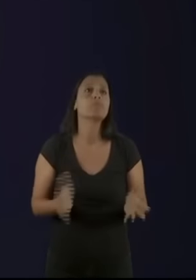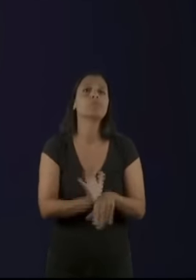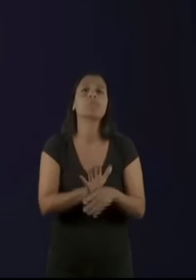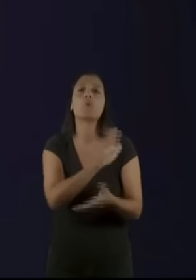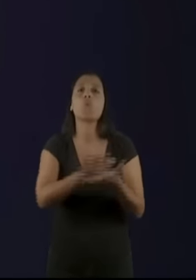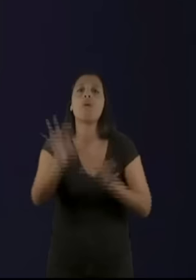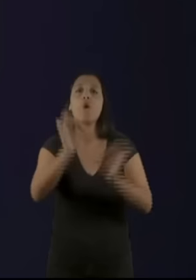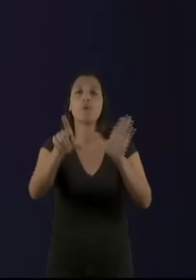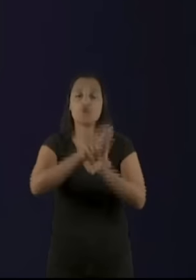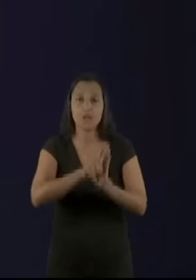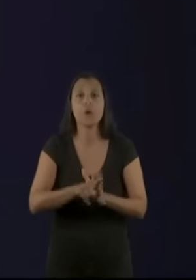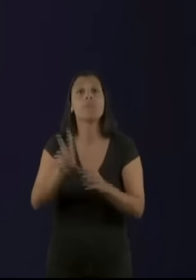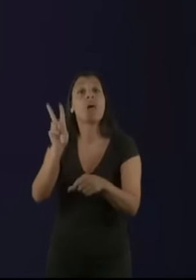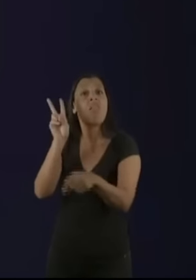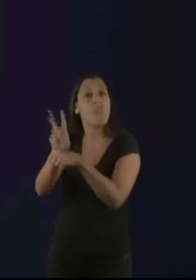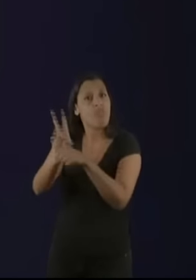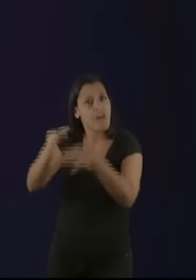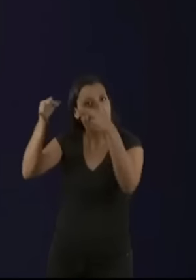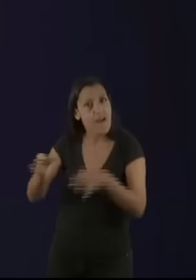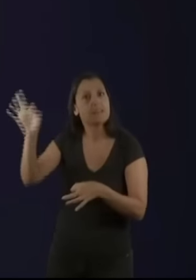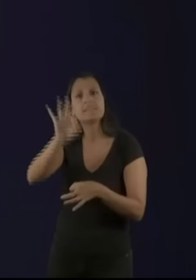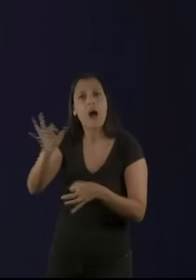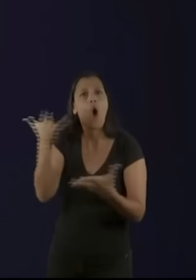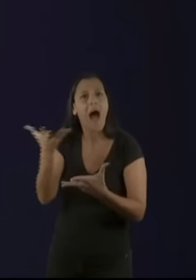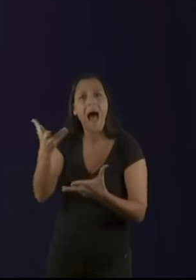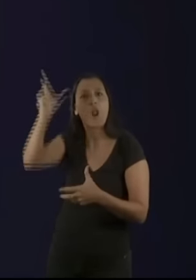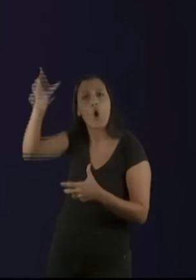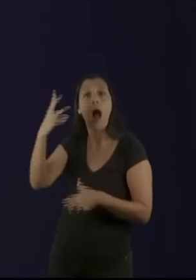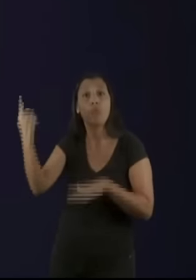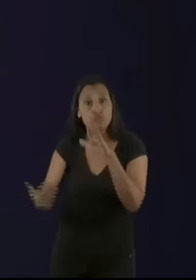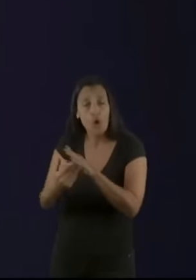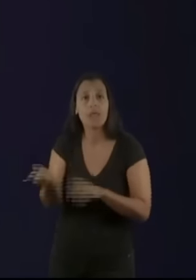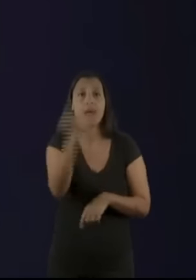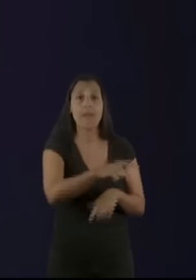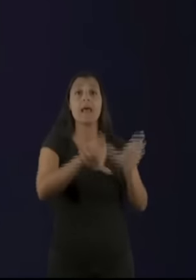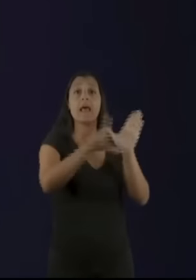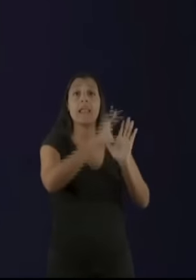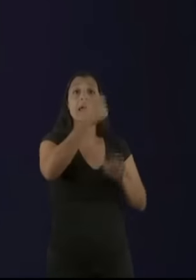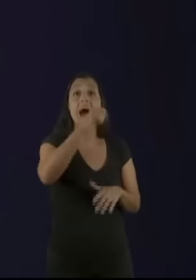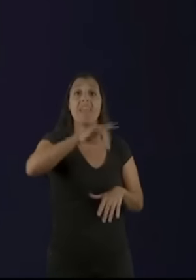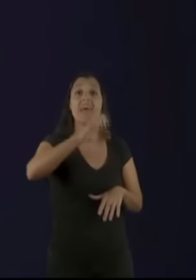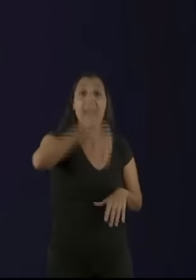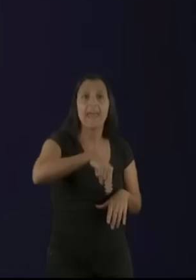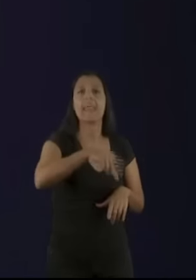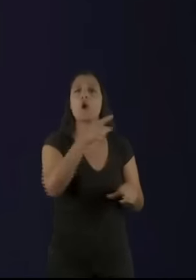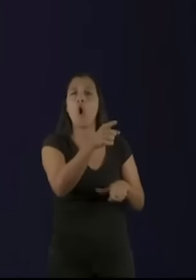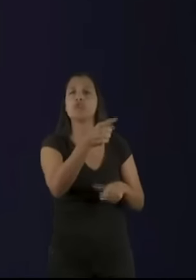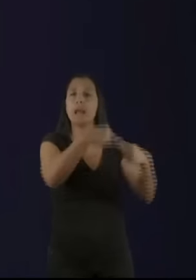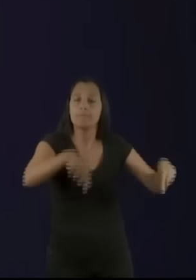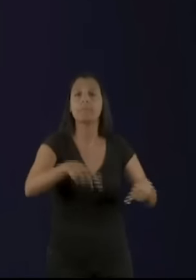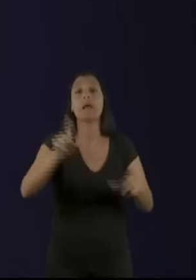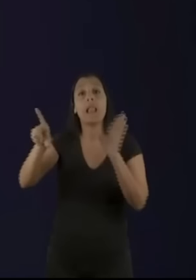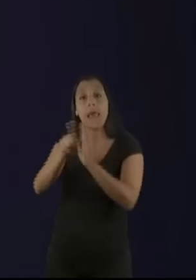ley la legítima defensa y atentado contra la autoridad la ley de ADN para delitos la ley contra